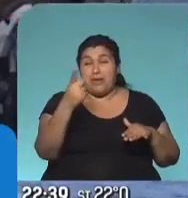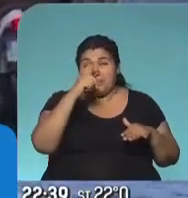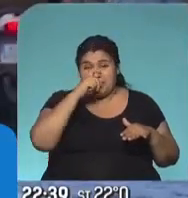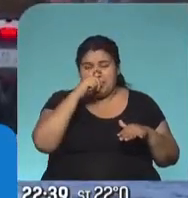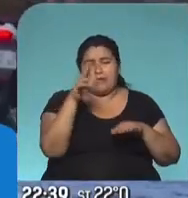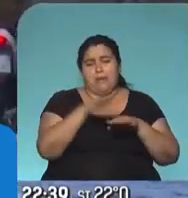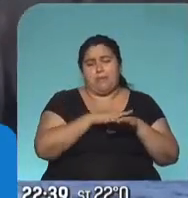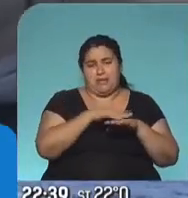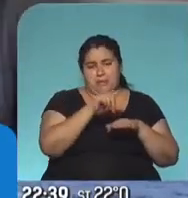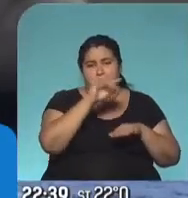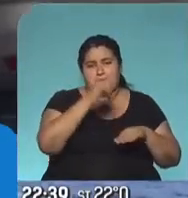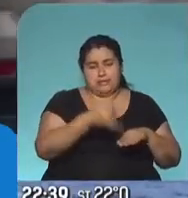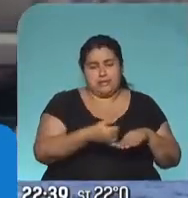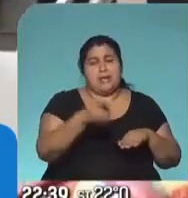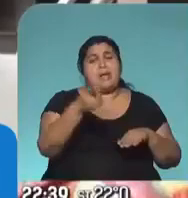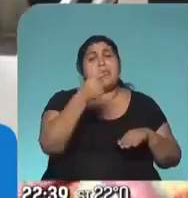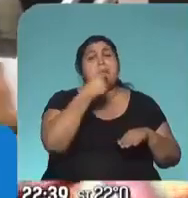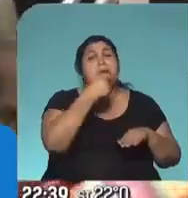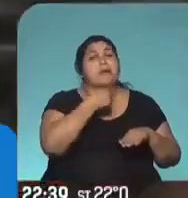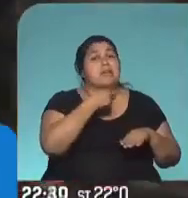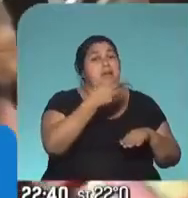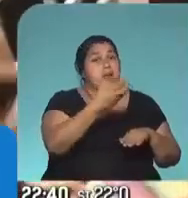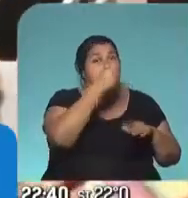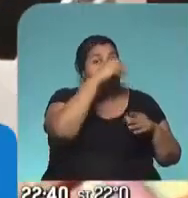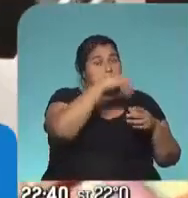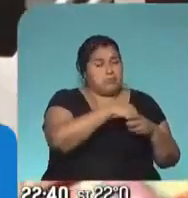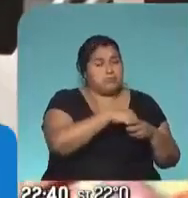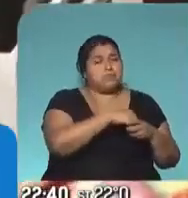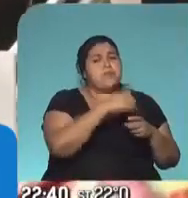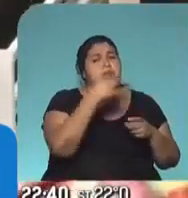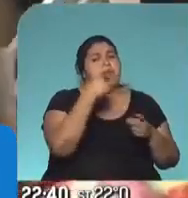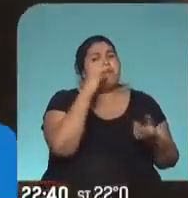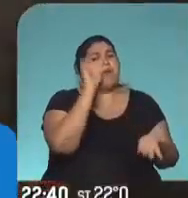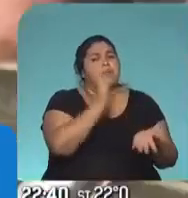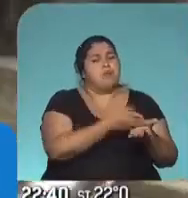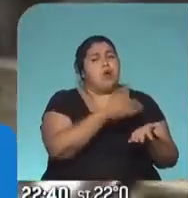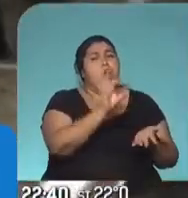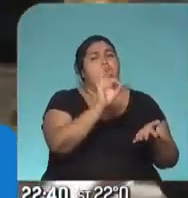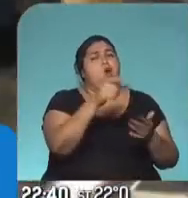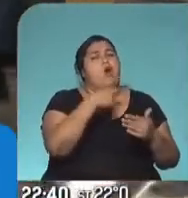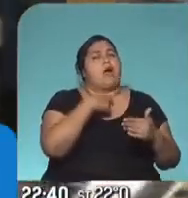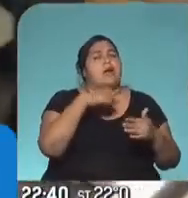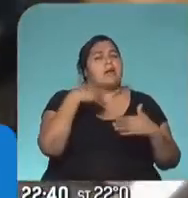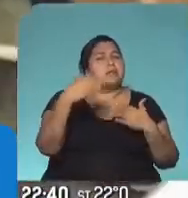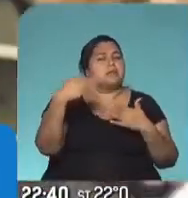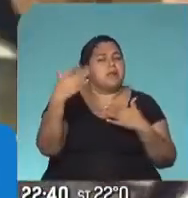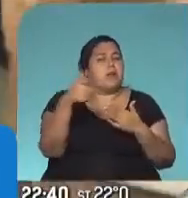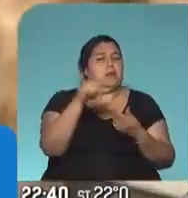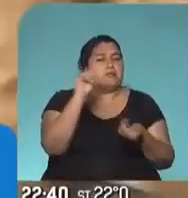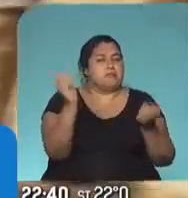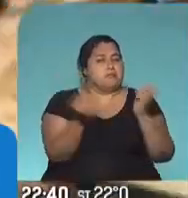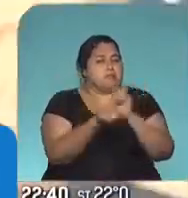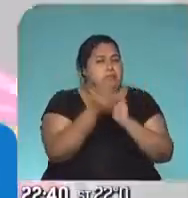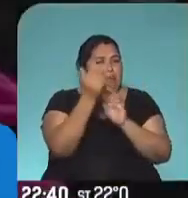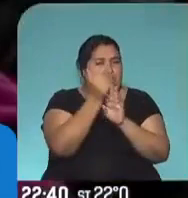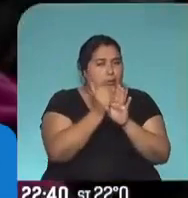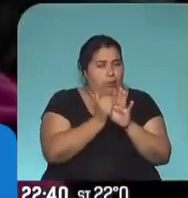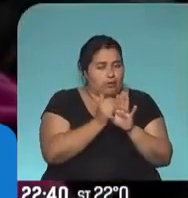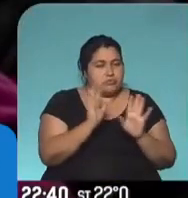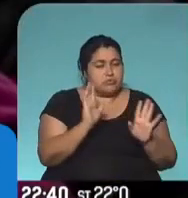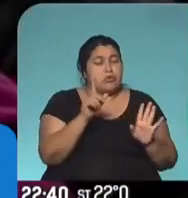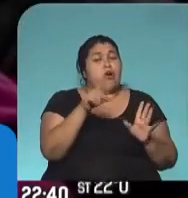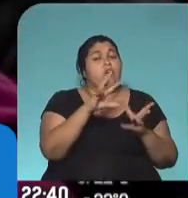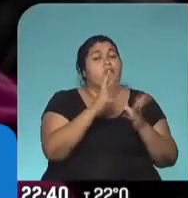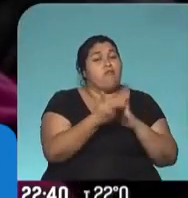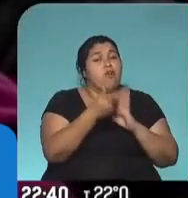decidan acceder antes al beneficio recibirán penalizaciones y quienes la posterguen, bonificaciones. La reforma